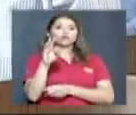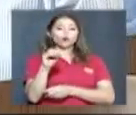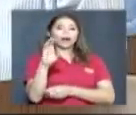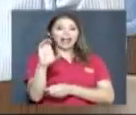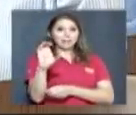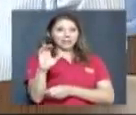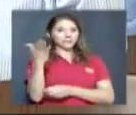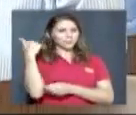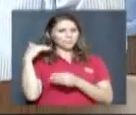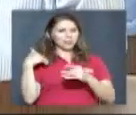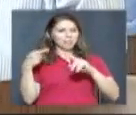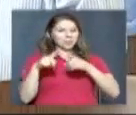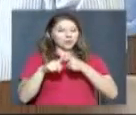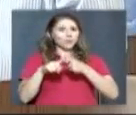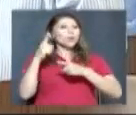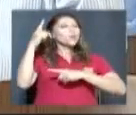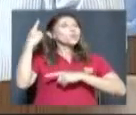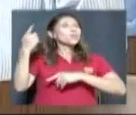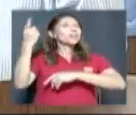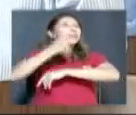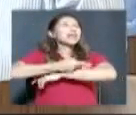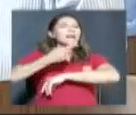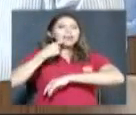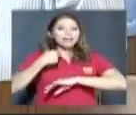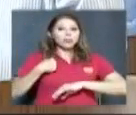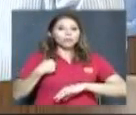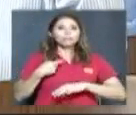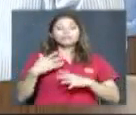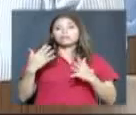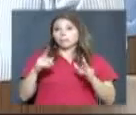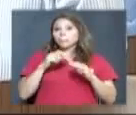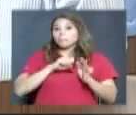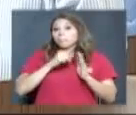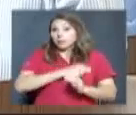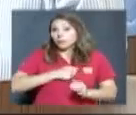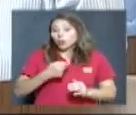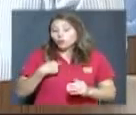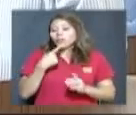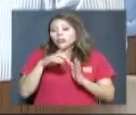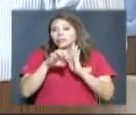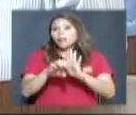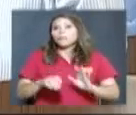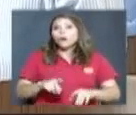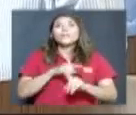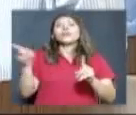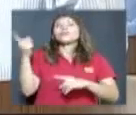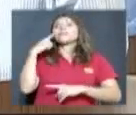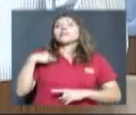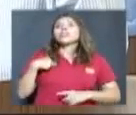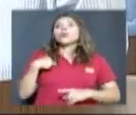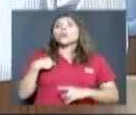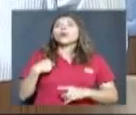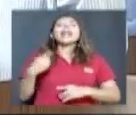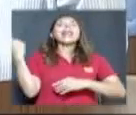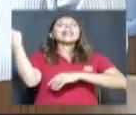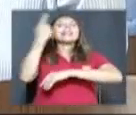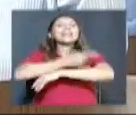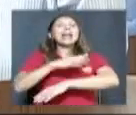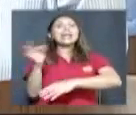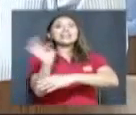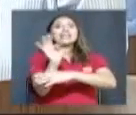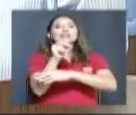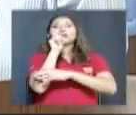dijo, el día que Telenoticias no produzca plata, y perdone que hice este ejemplo, lo cierro. Y así se cerró un día Noticias, ¿se acuerdan ustedes?